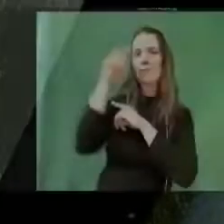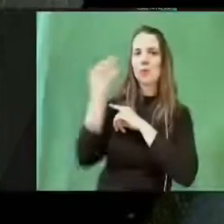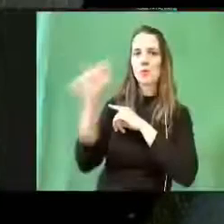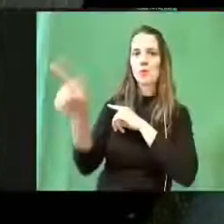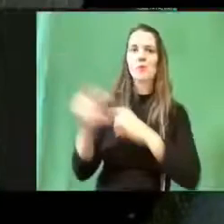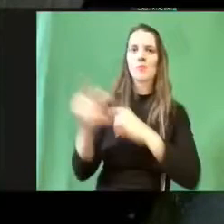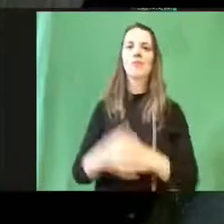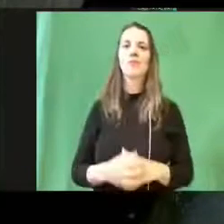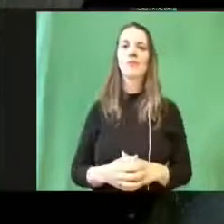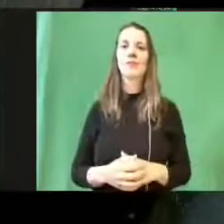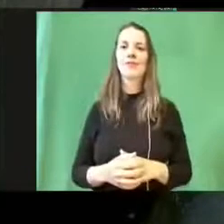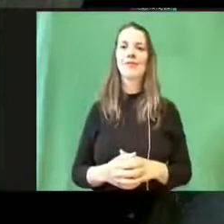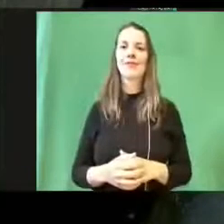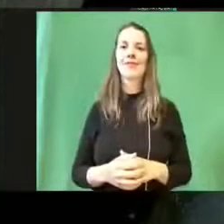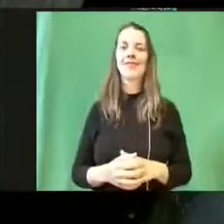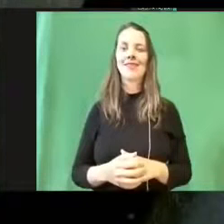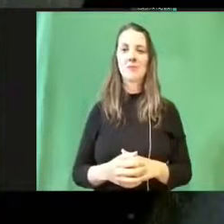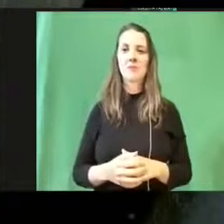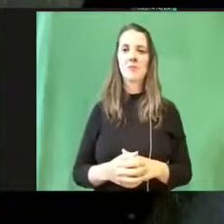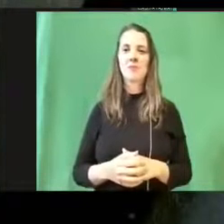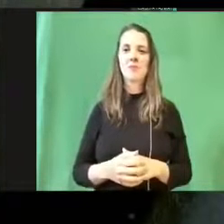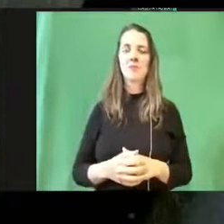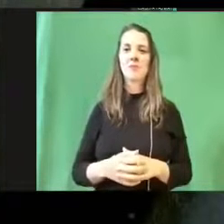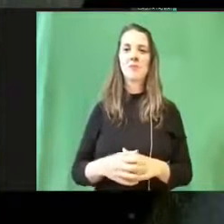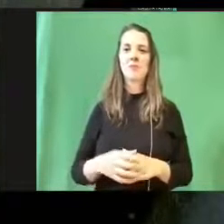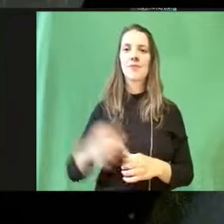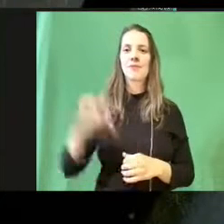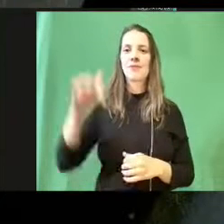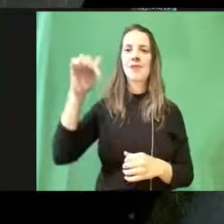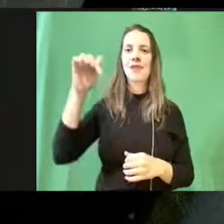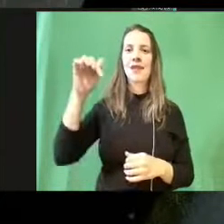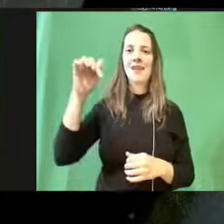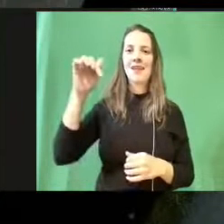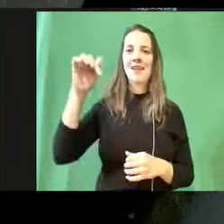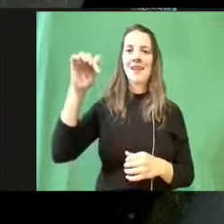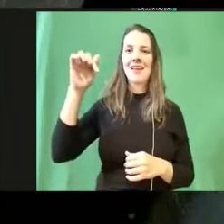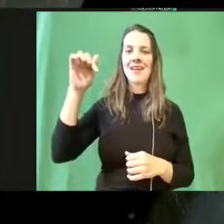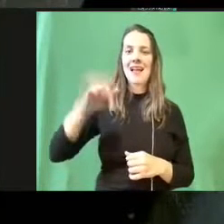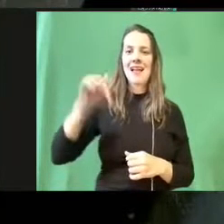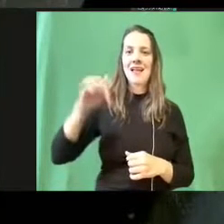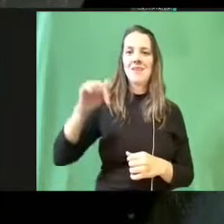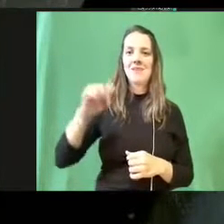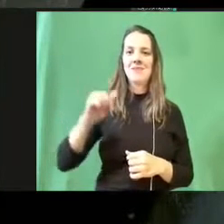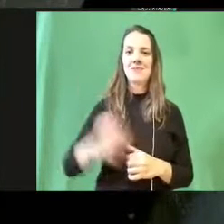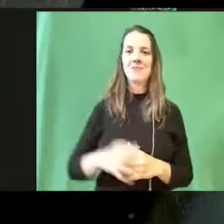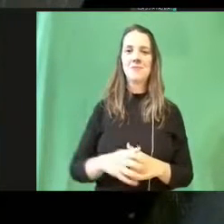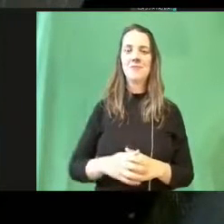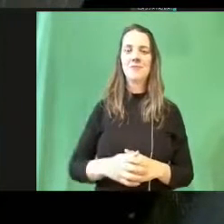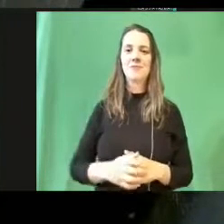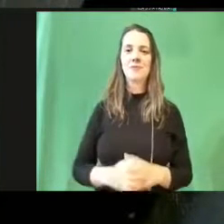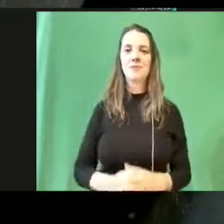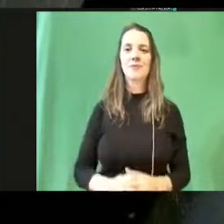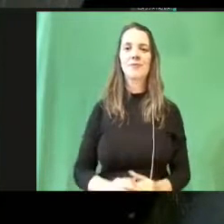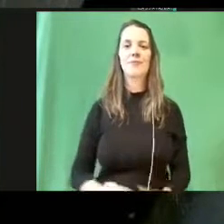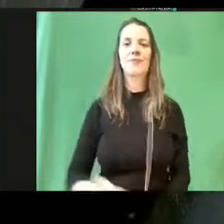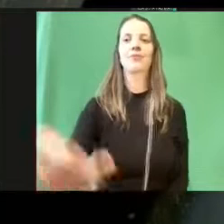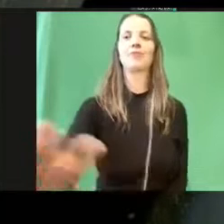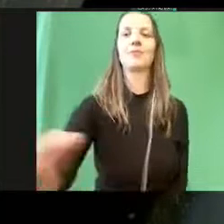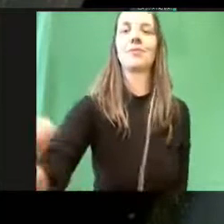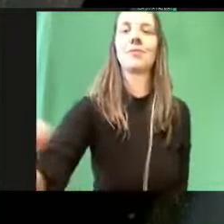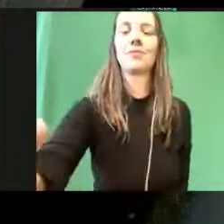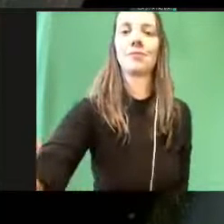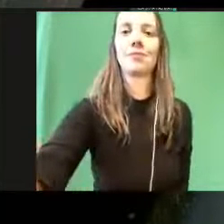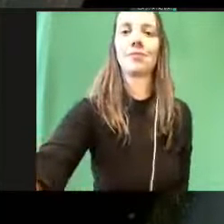Vamos a seguir. Digamos, si quieren ir a tomar algo, entrar y pararse en la puerta, pueden hacerlo para no frenar. Vamos a darle